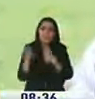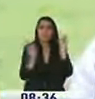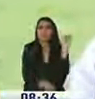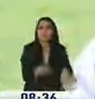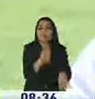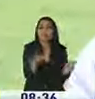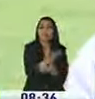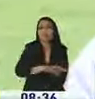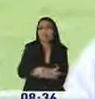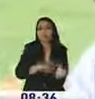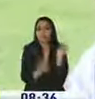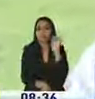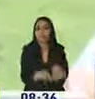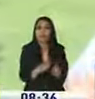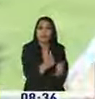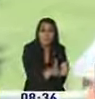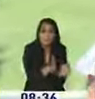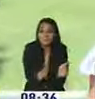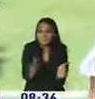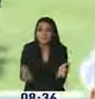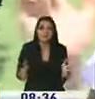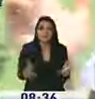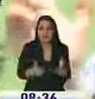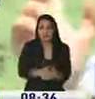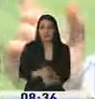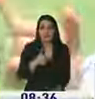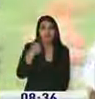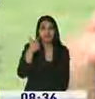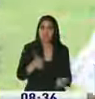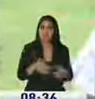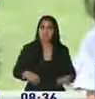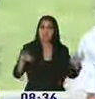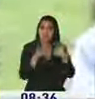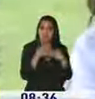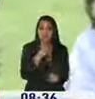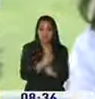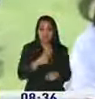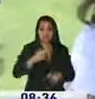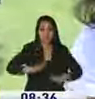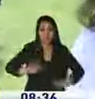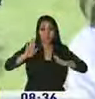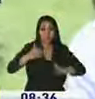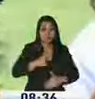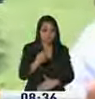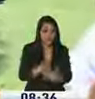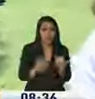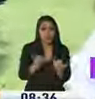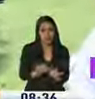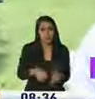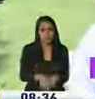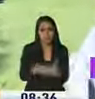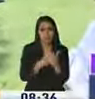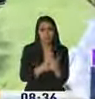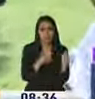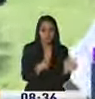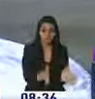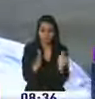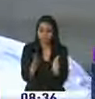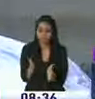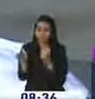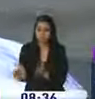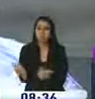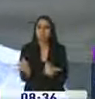de diversificar la basura, o sea, y me pareció importante y bueno, yo me comprometí con los niños hoy en hacerlo, de empezar desde hoy en hacerlo.